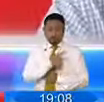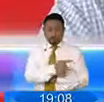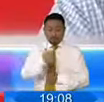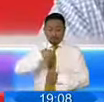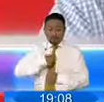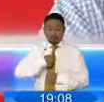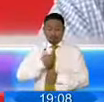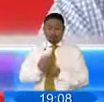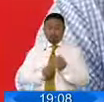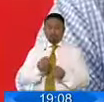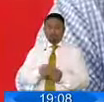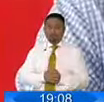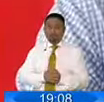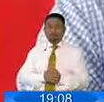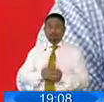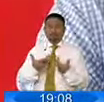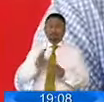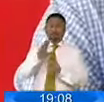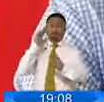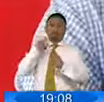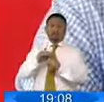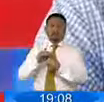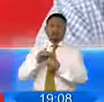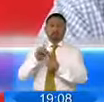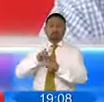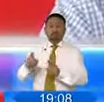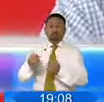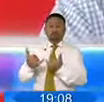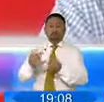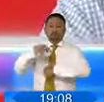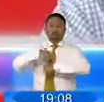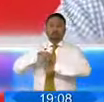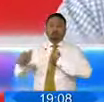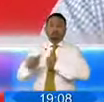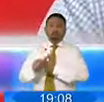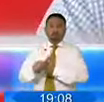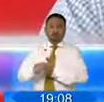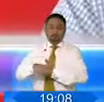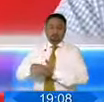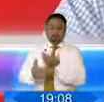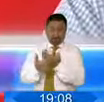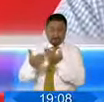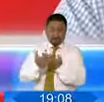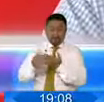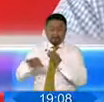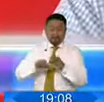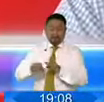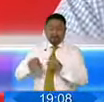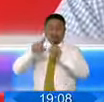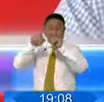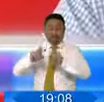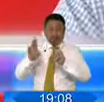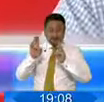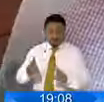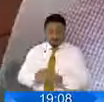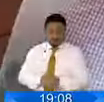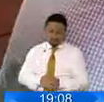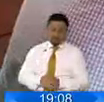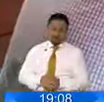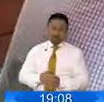que caminar, hay que llevar el mensaje porque el tiempo de campaña es muy corto y obviamente no es tan fácil explicar cuál es el alcance de 7